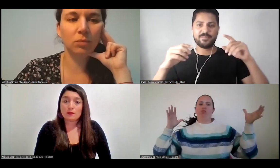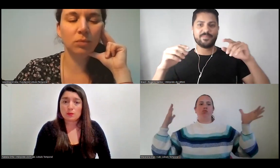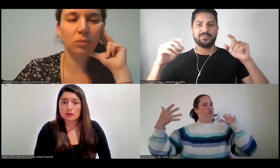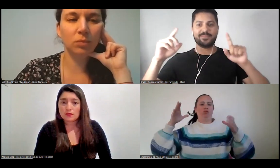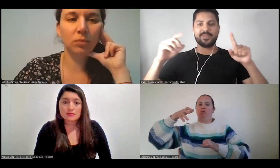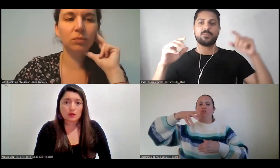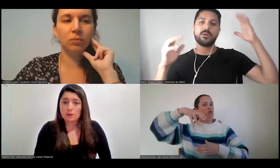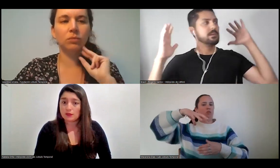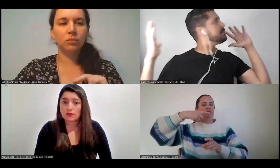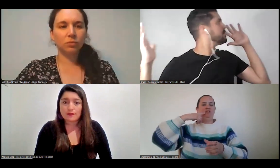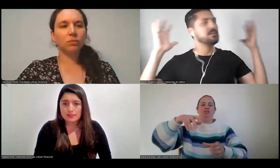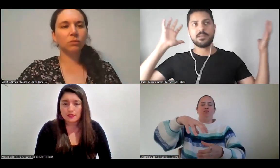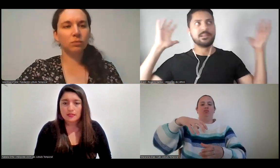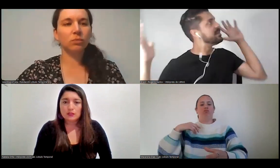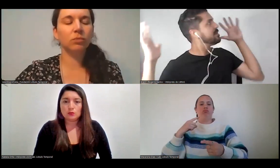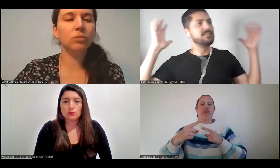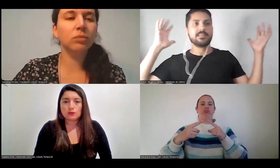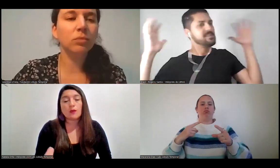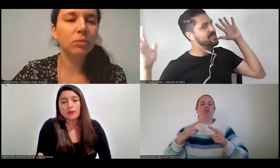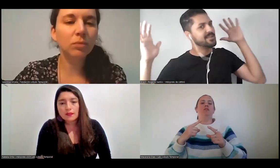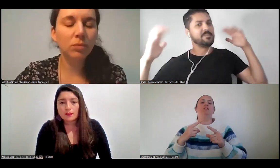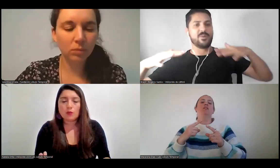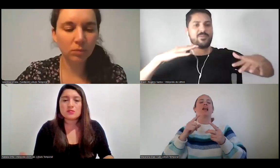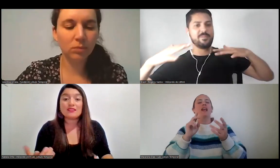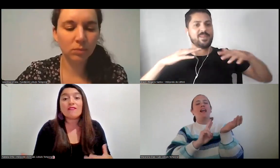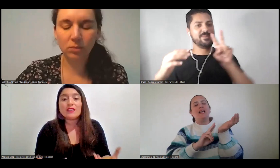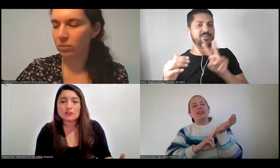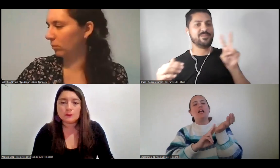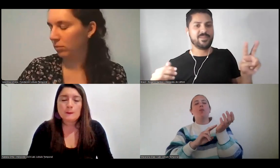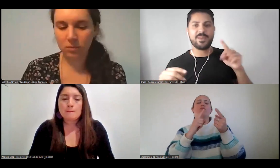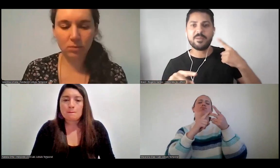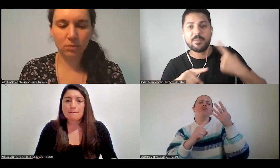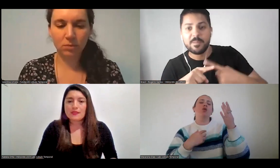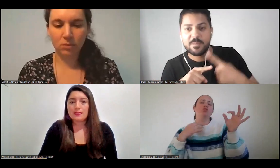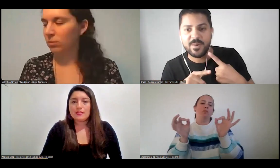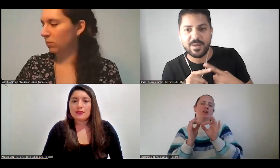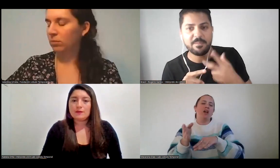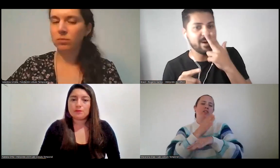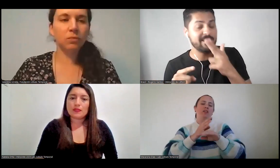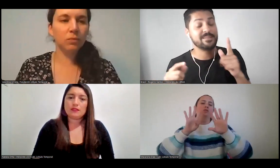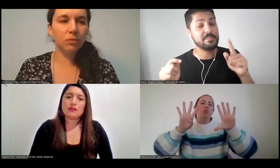ejemplo, a través del movimiento de ceja o movimiento de cabeza, tú das cuenta de cómo se está abriendo